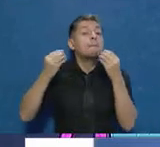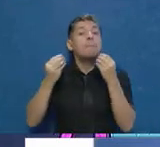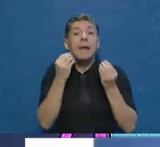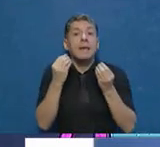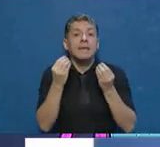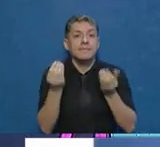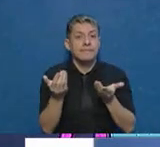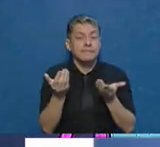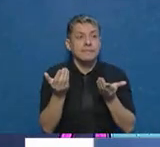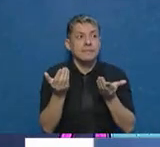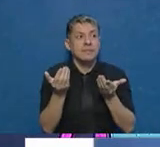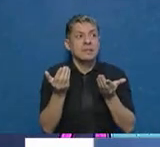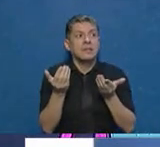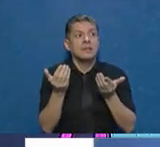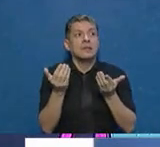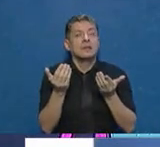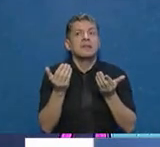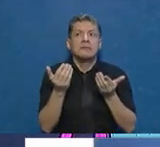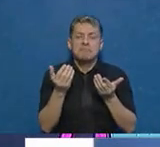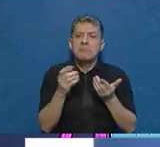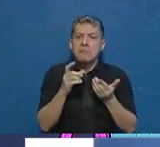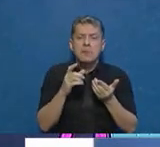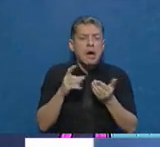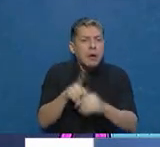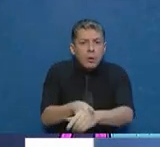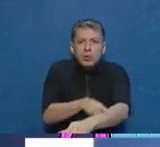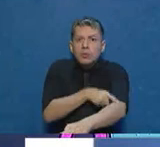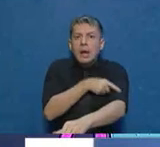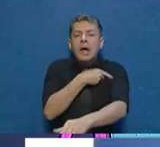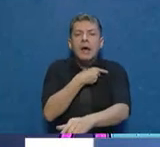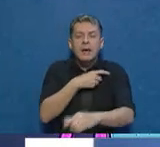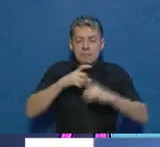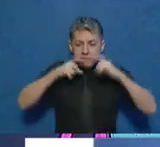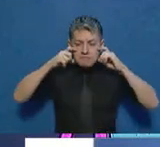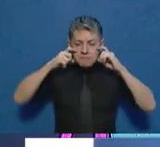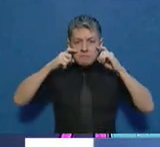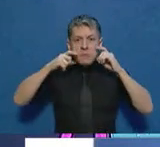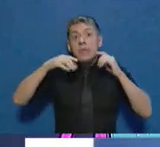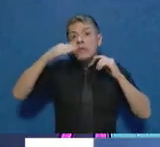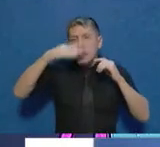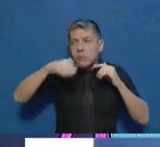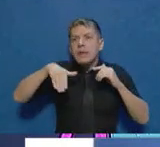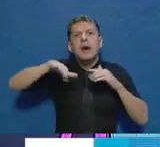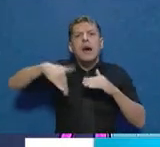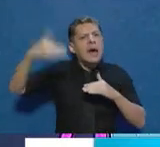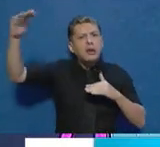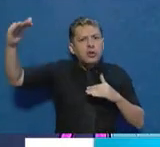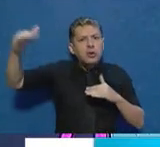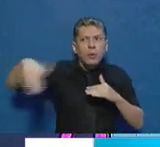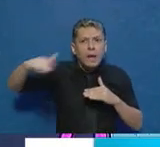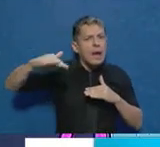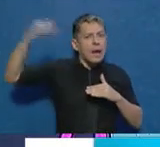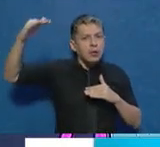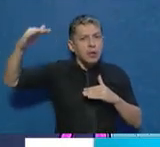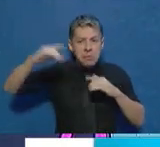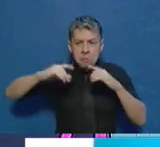por ejemplo, después ir a entrenar o jugar a la altura. Pasa en el fútbol. Es una máscara profesional. Pero tenemos, y acá hacemos foco, lo que más nos